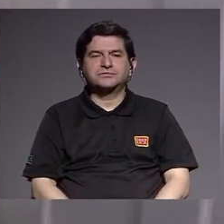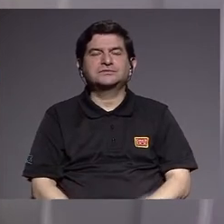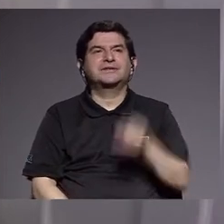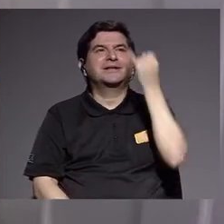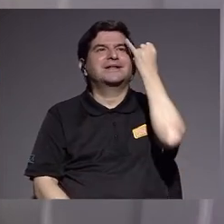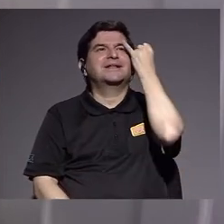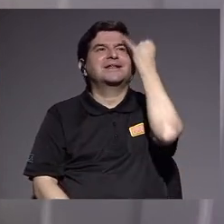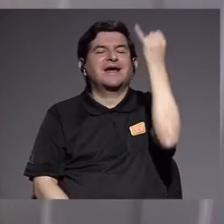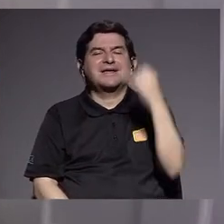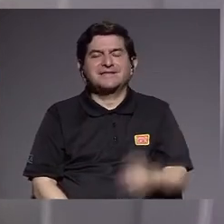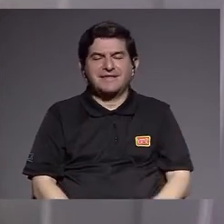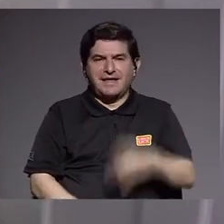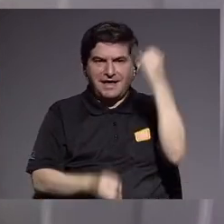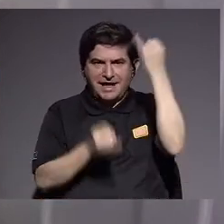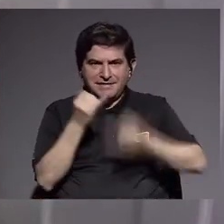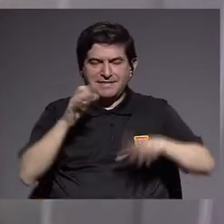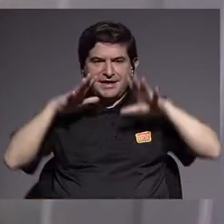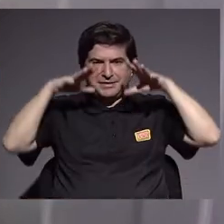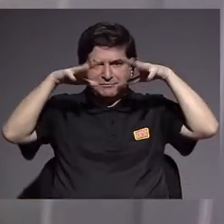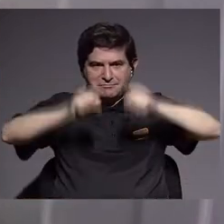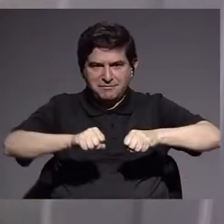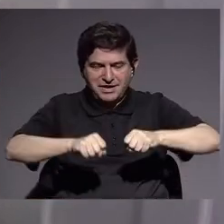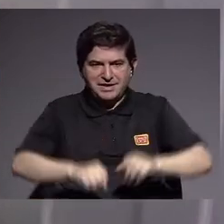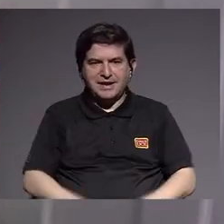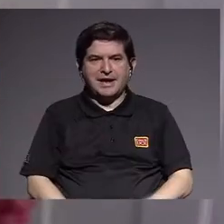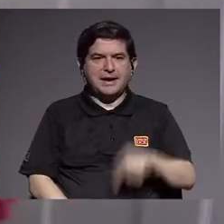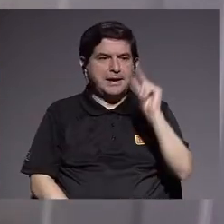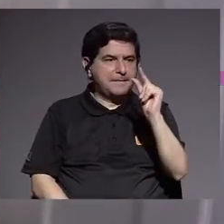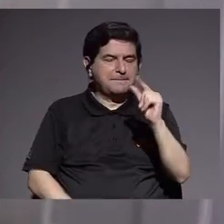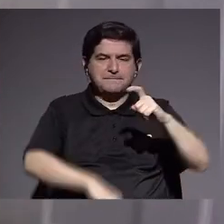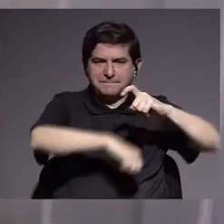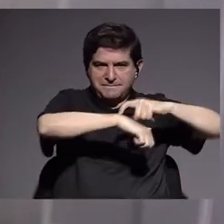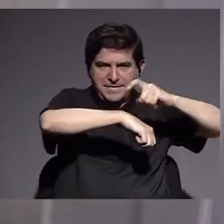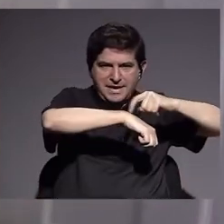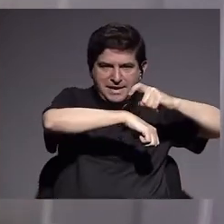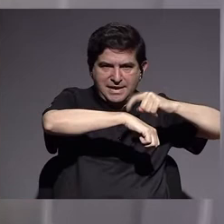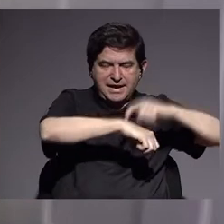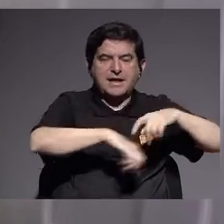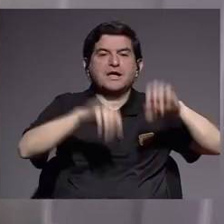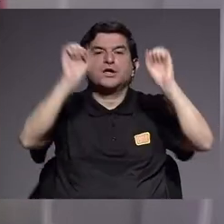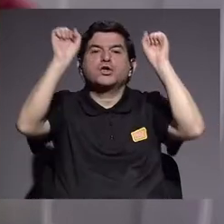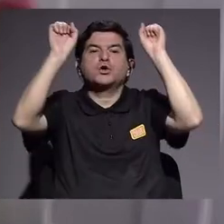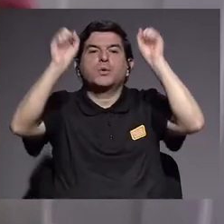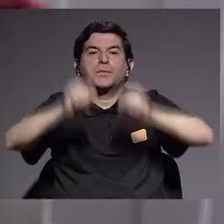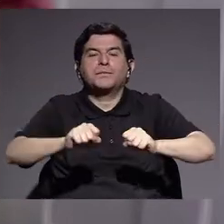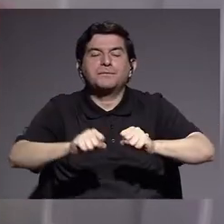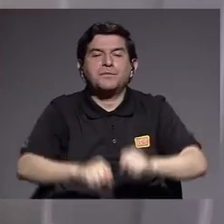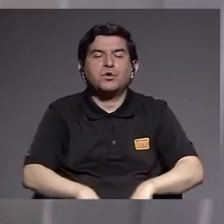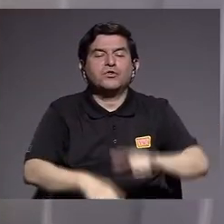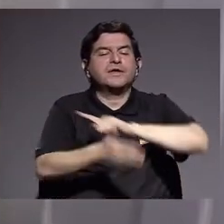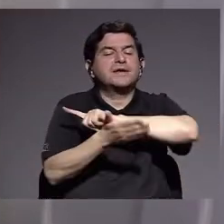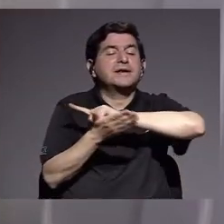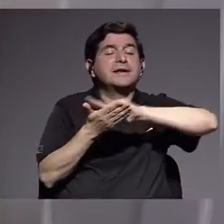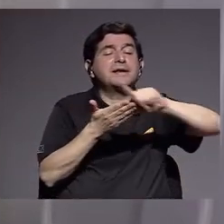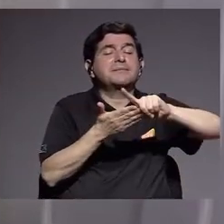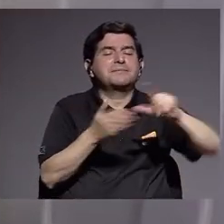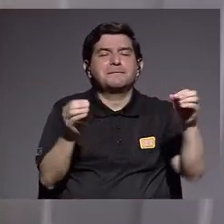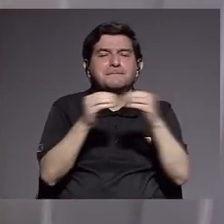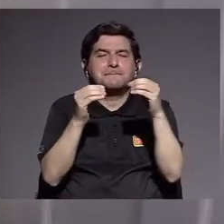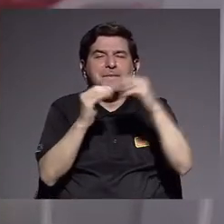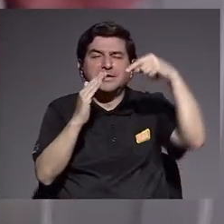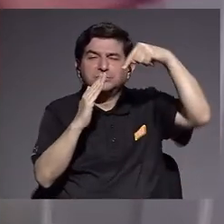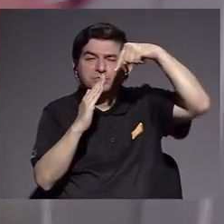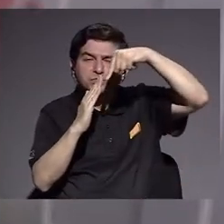protegemos la idea es que una vez que se termina una cita dejar un pequeño es fácil para lograr